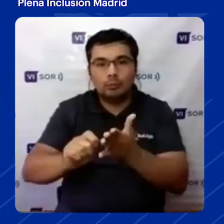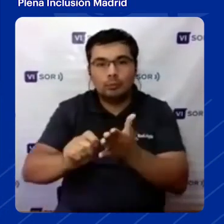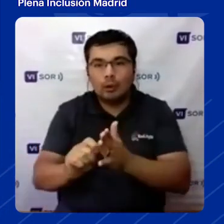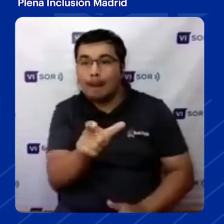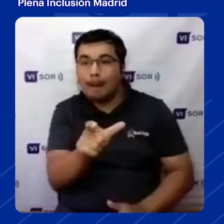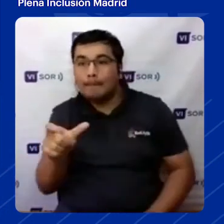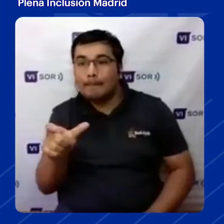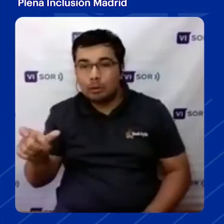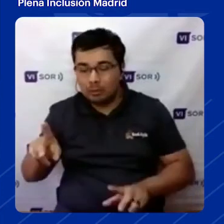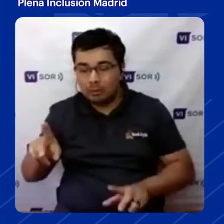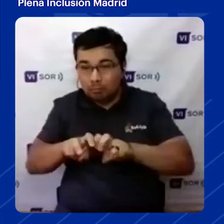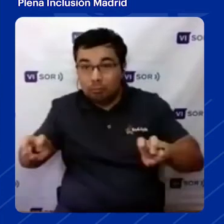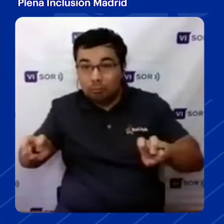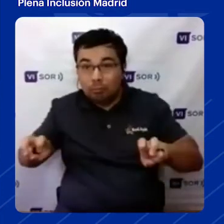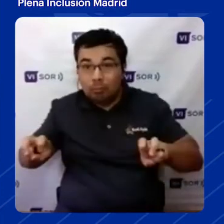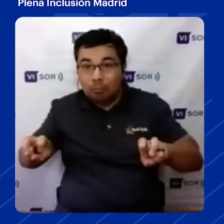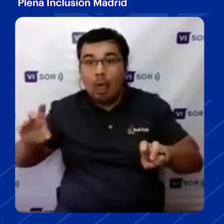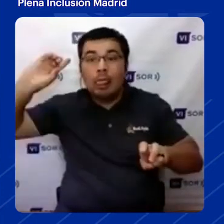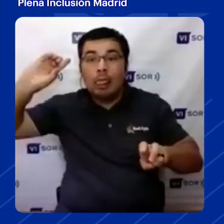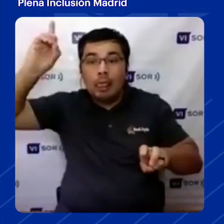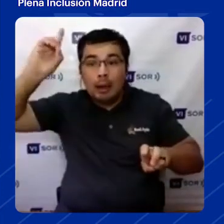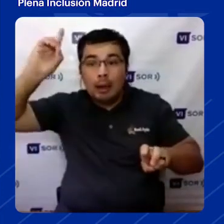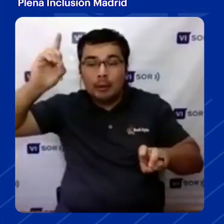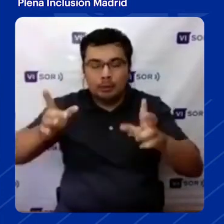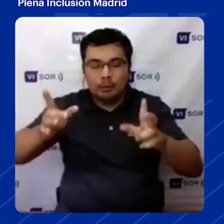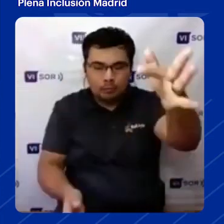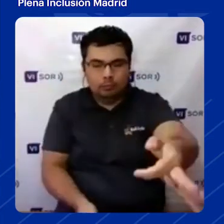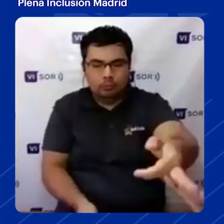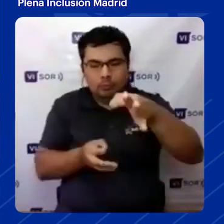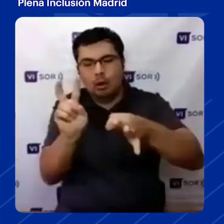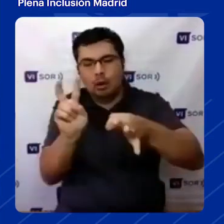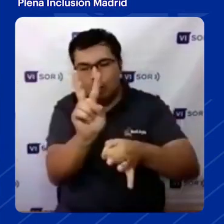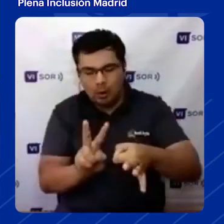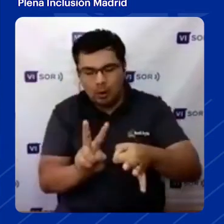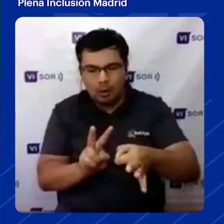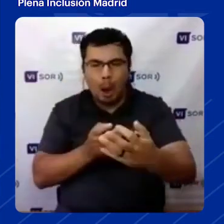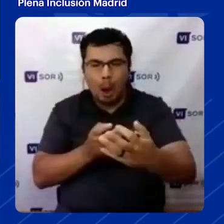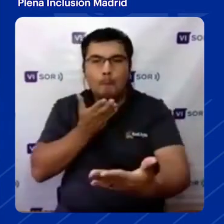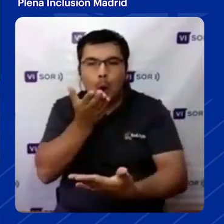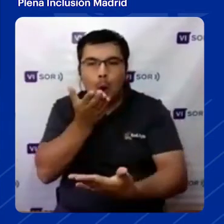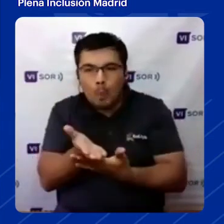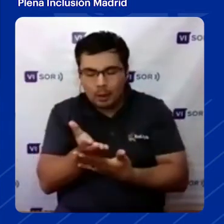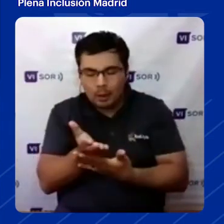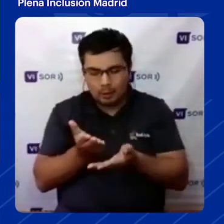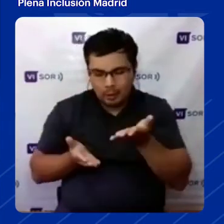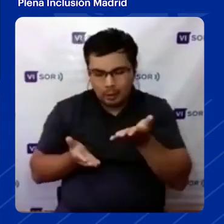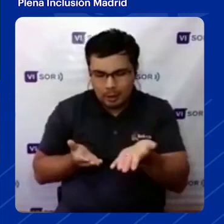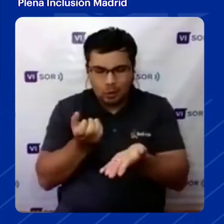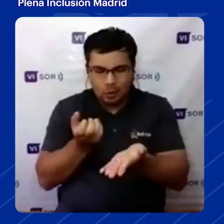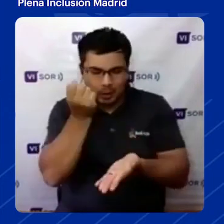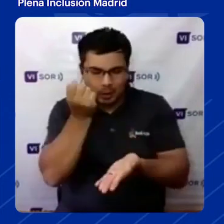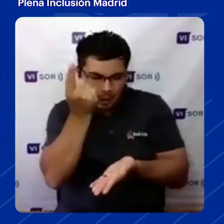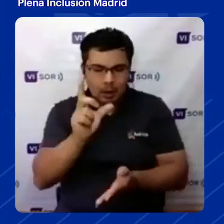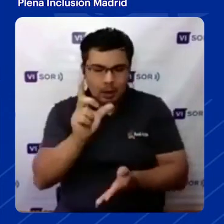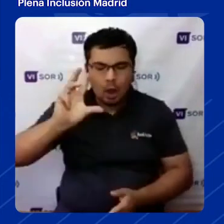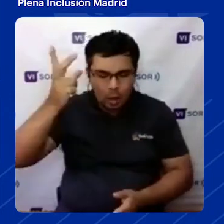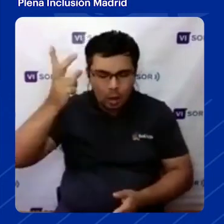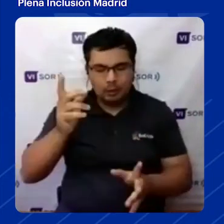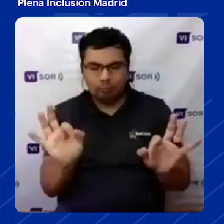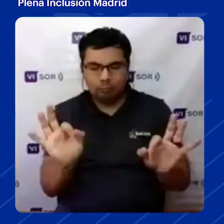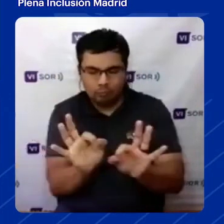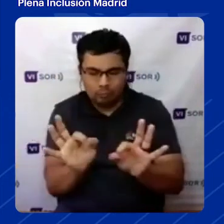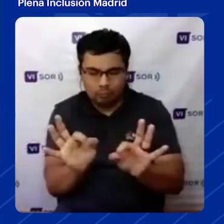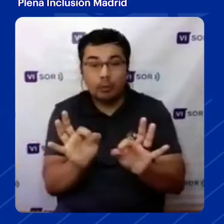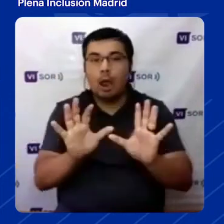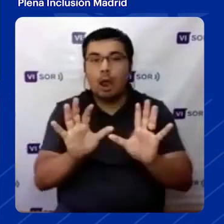personas con discapacidad intelectual. Lo leen, hacen propuestas, dicen si se entiende o no se entiende, y ojo, lo entrenamos a estas personas